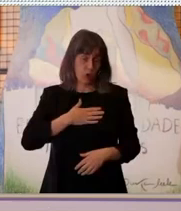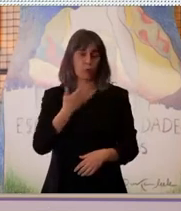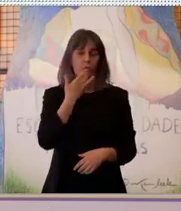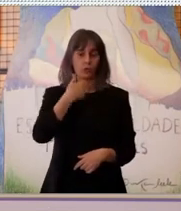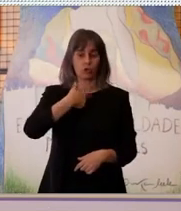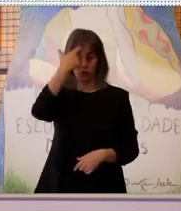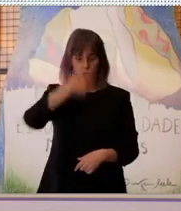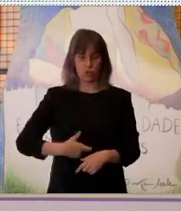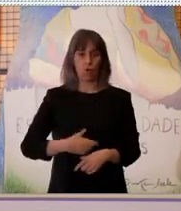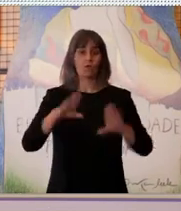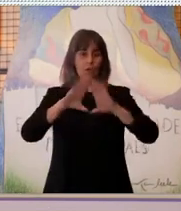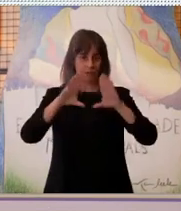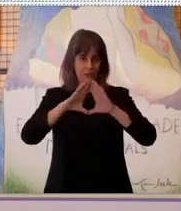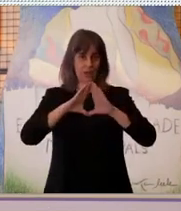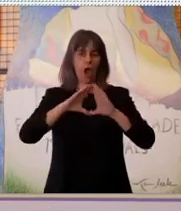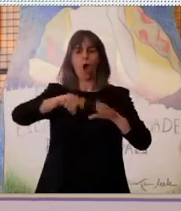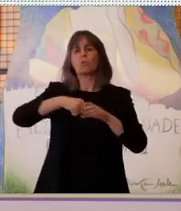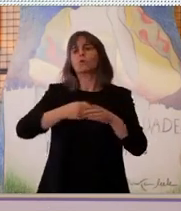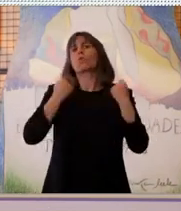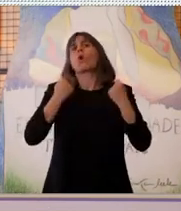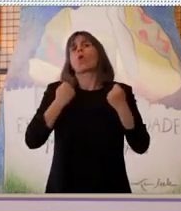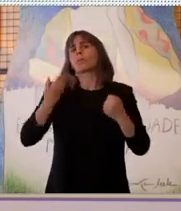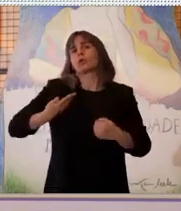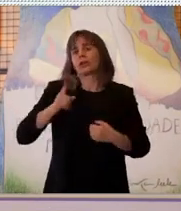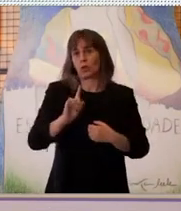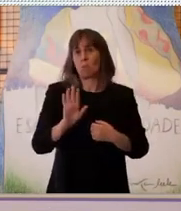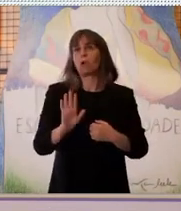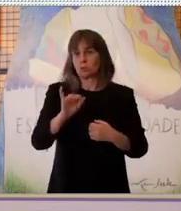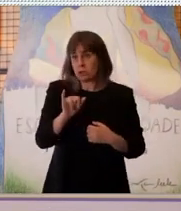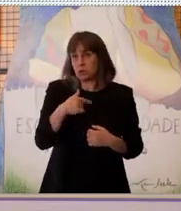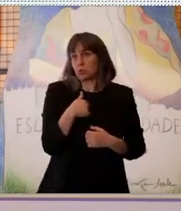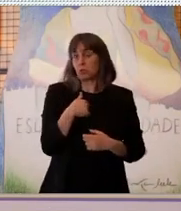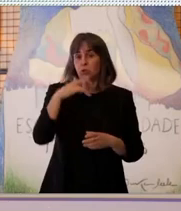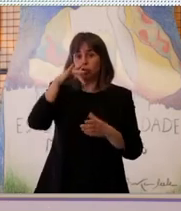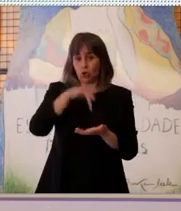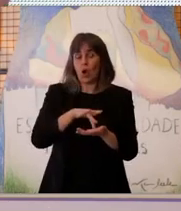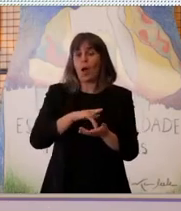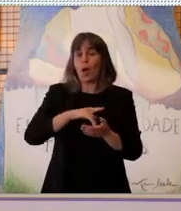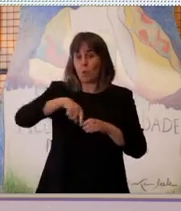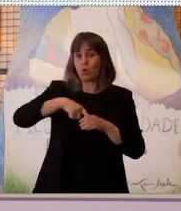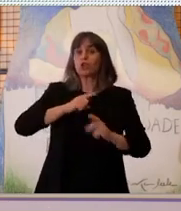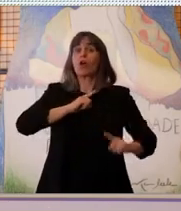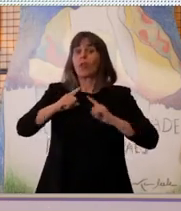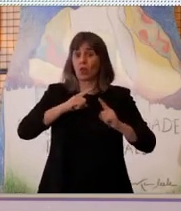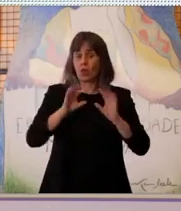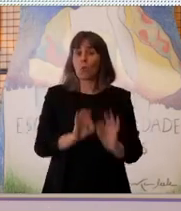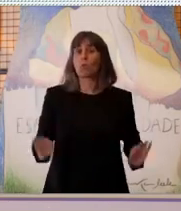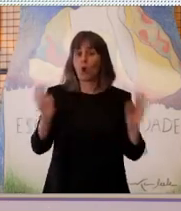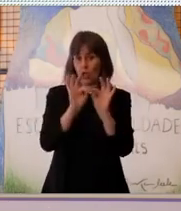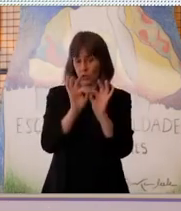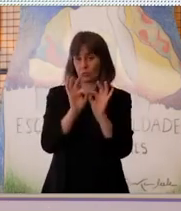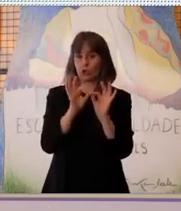feminista y no ocupando puestos de enorme poder pues pero sí en la dirección Yo he estado siempre en la dirección de podemos sigo ahora